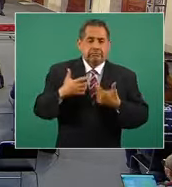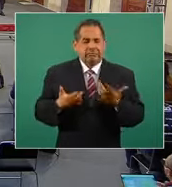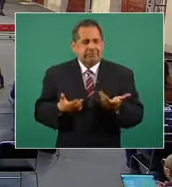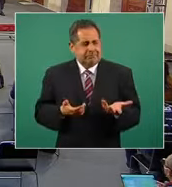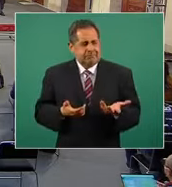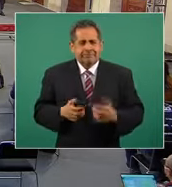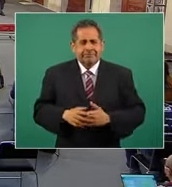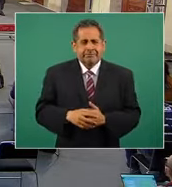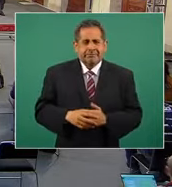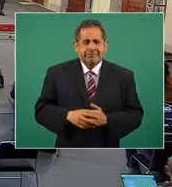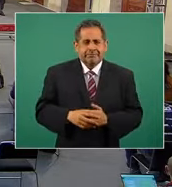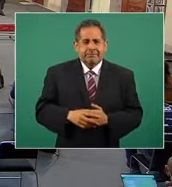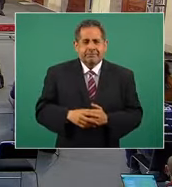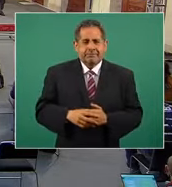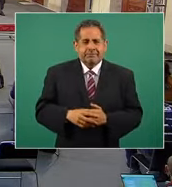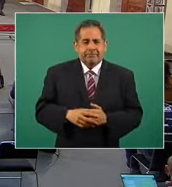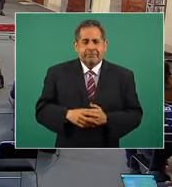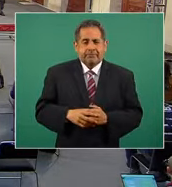y